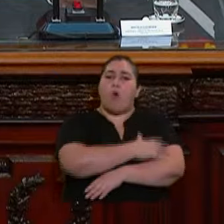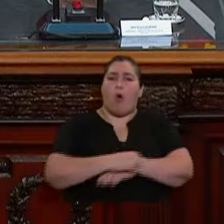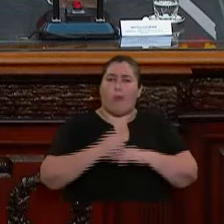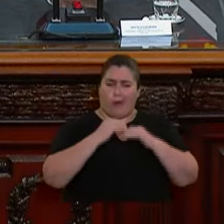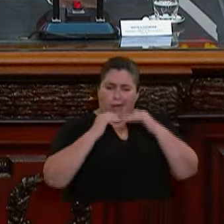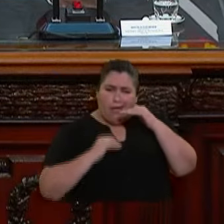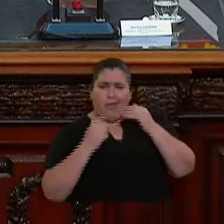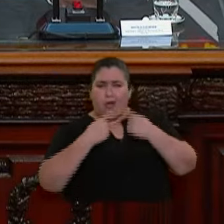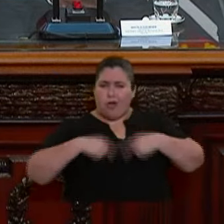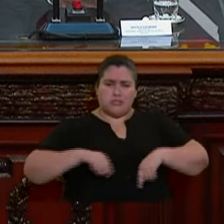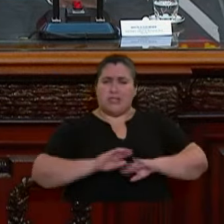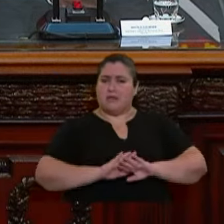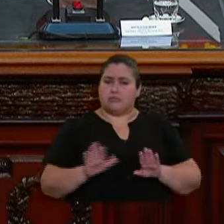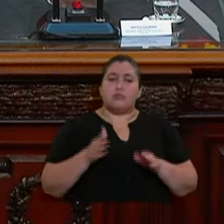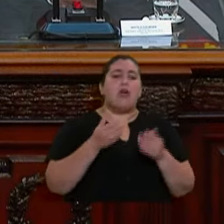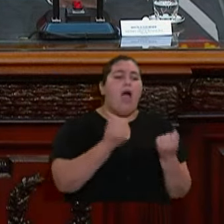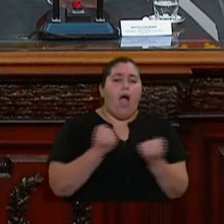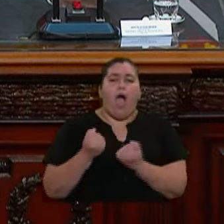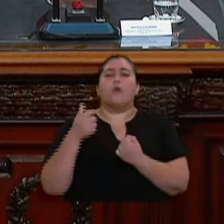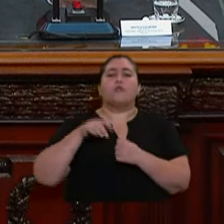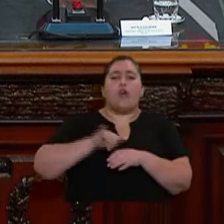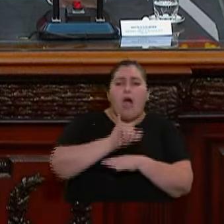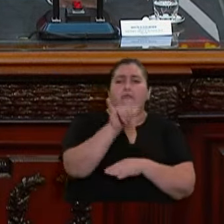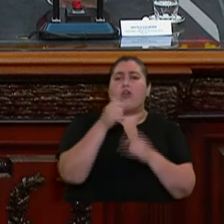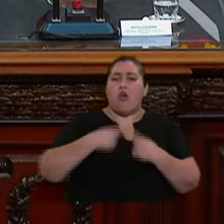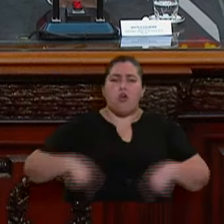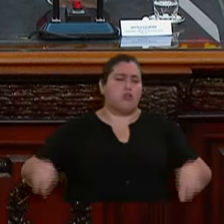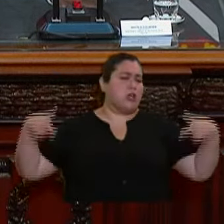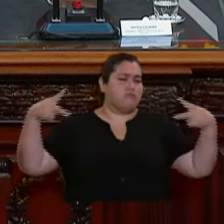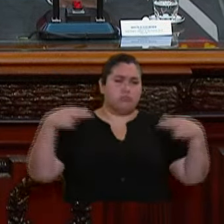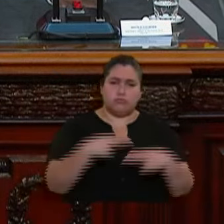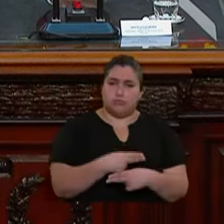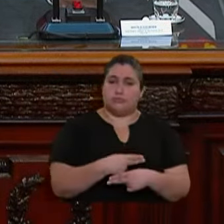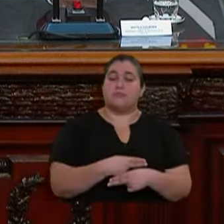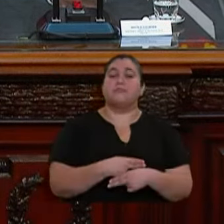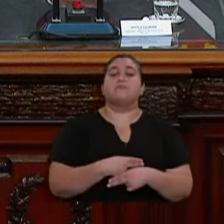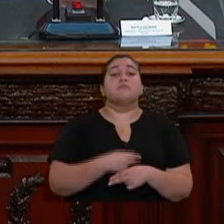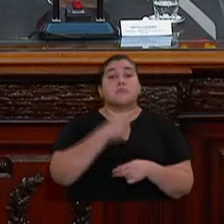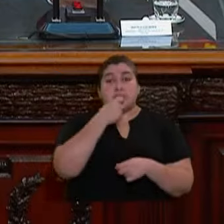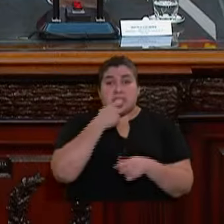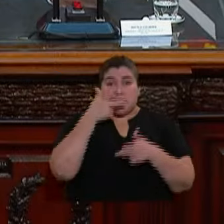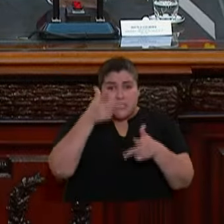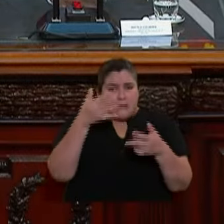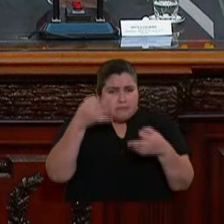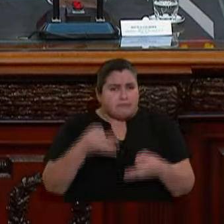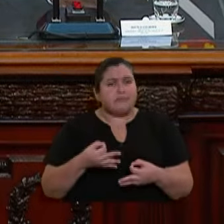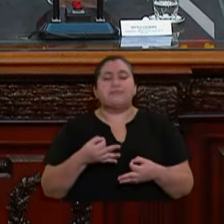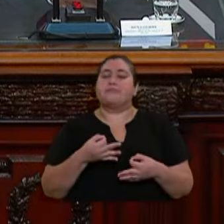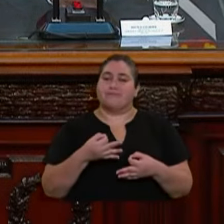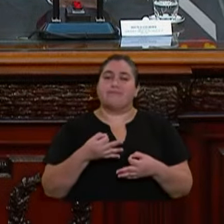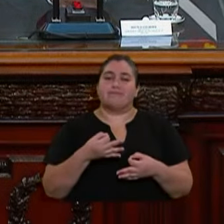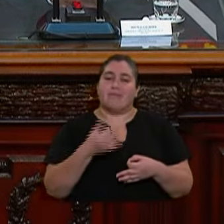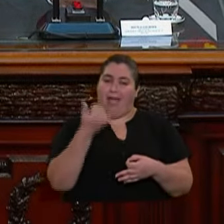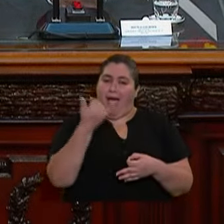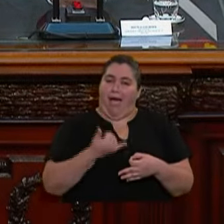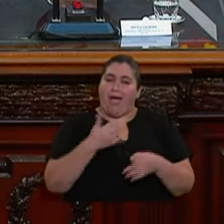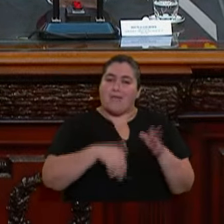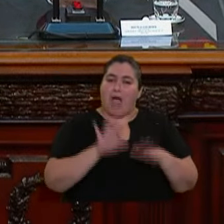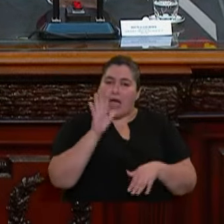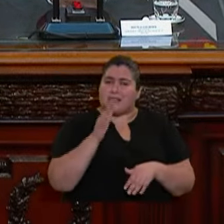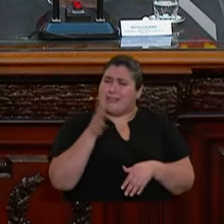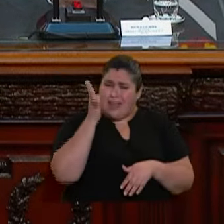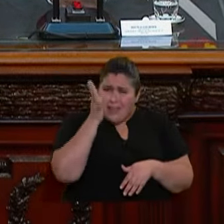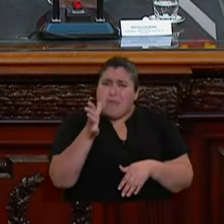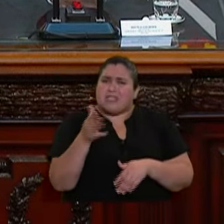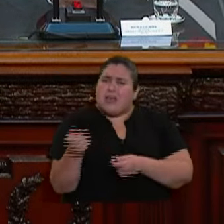mínimo la flota de autos, asesores y teléfonos celulares. Es decir, si bien ha habido licuación, ha habido mucho más de